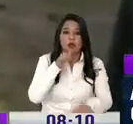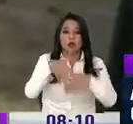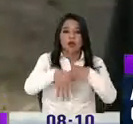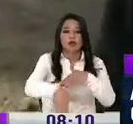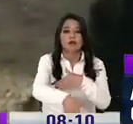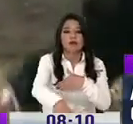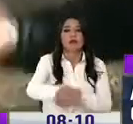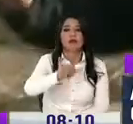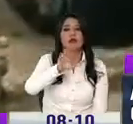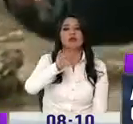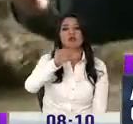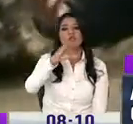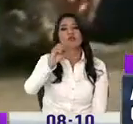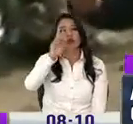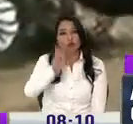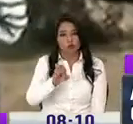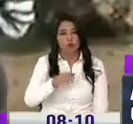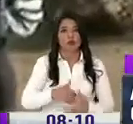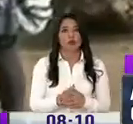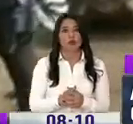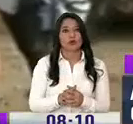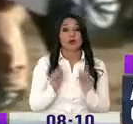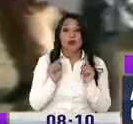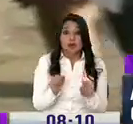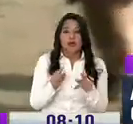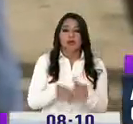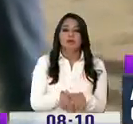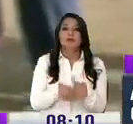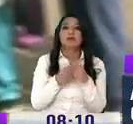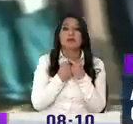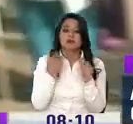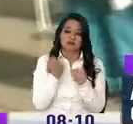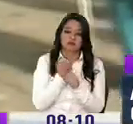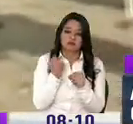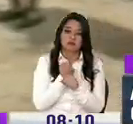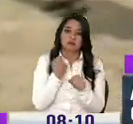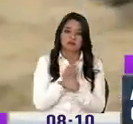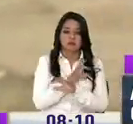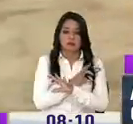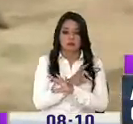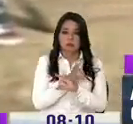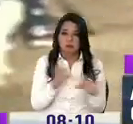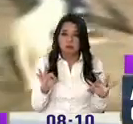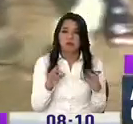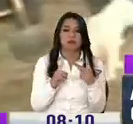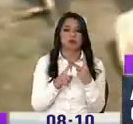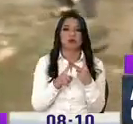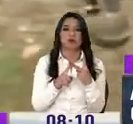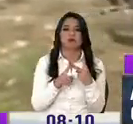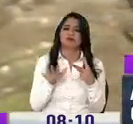Apucuro. Ellos obviamente han iniciado su trabajo haciendo limpiezas